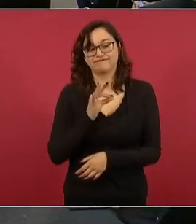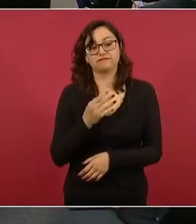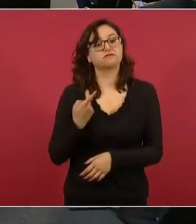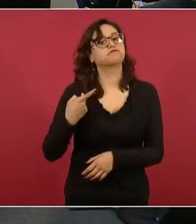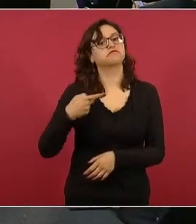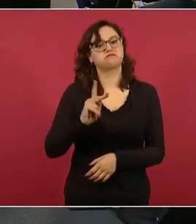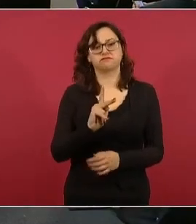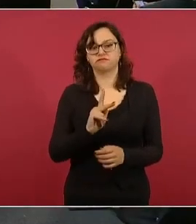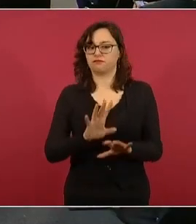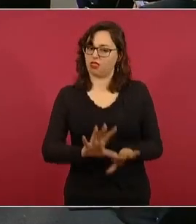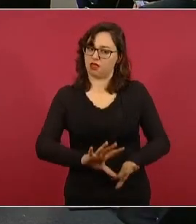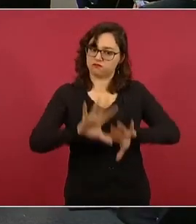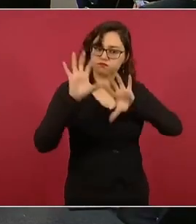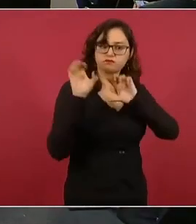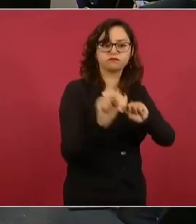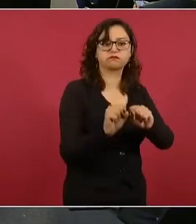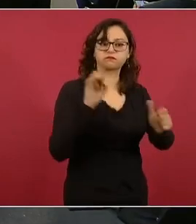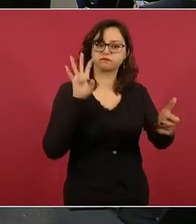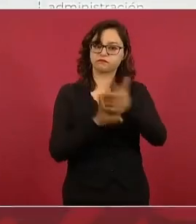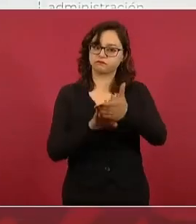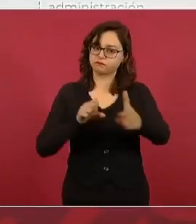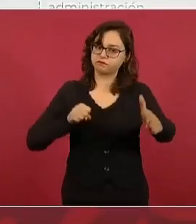no hay impunidad.